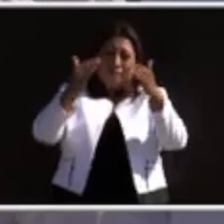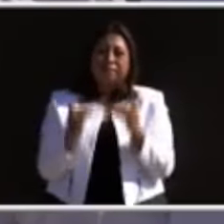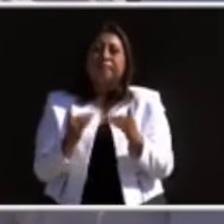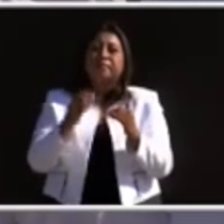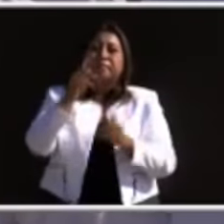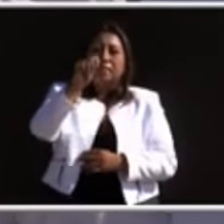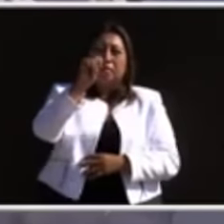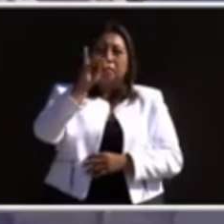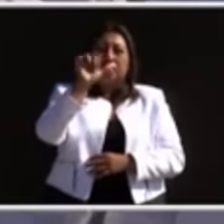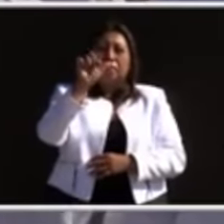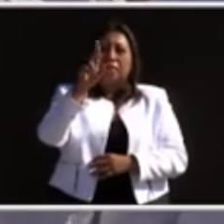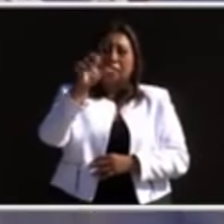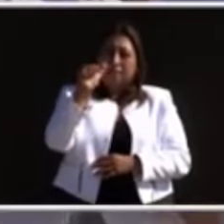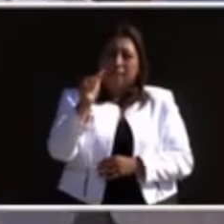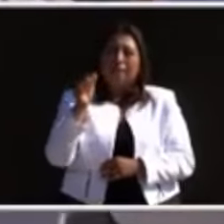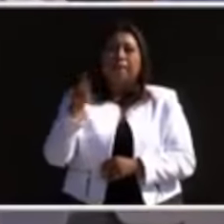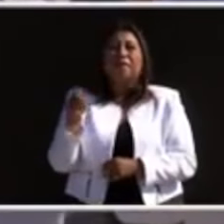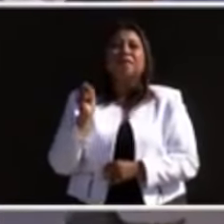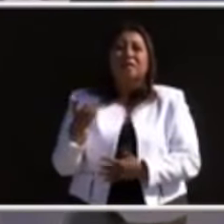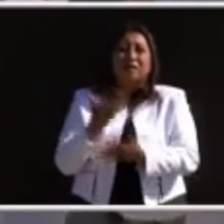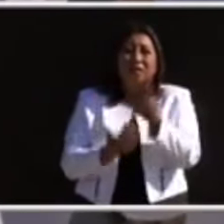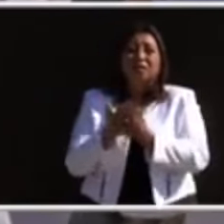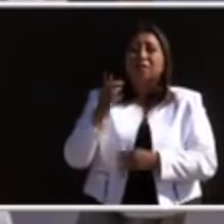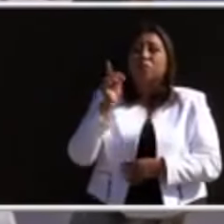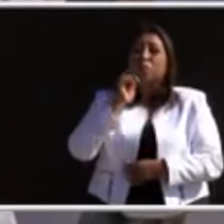del Instituto Veracruzano de Educación para los Adultos.